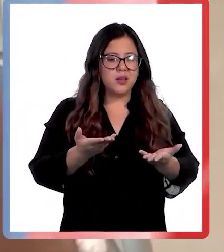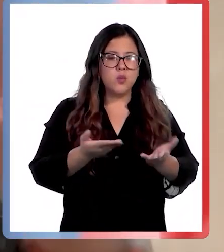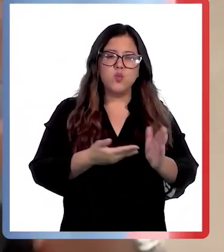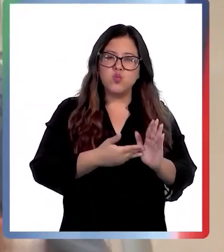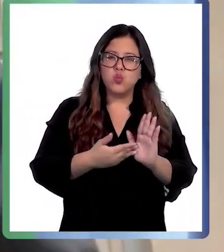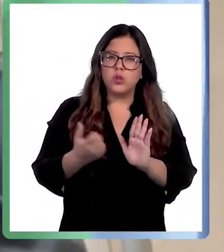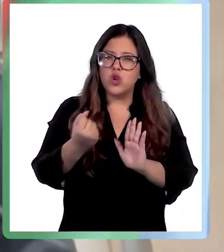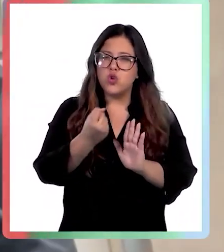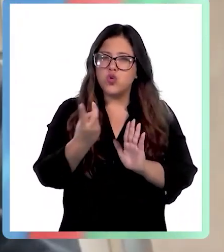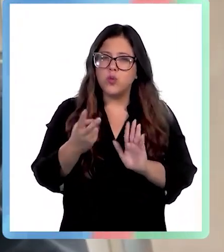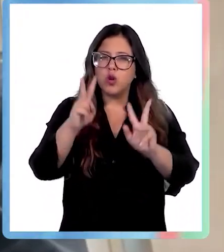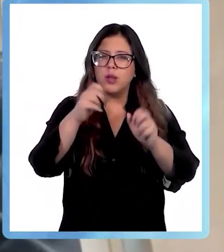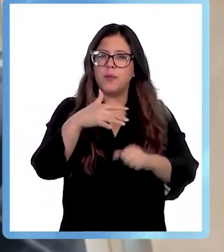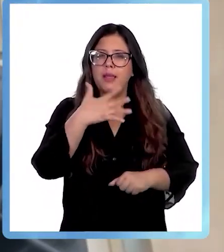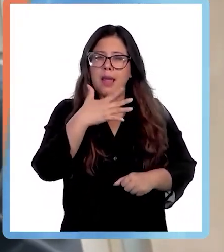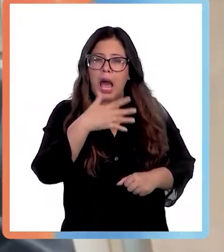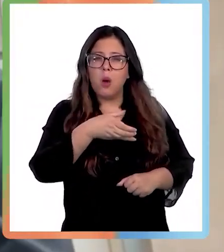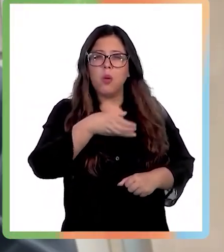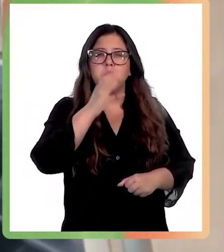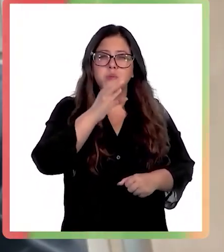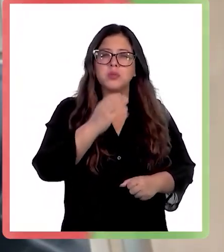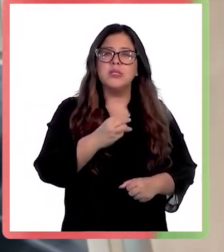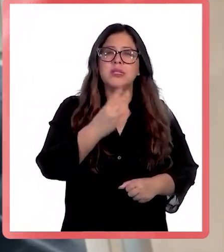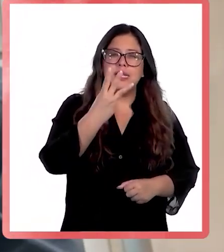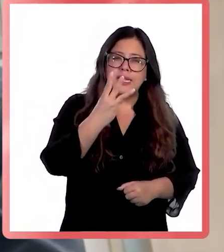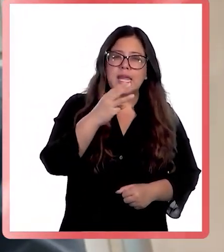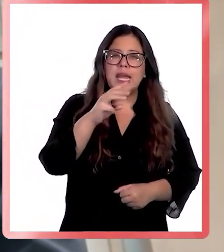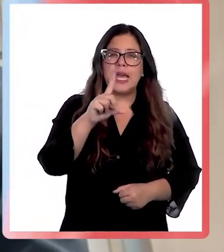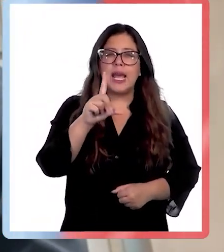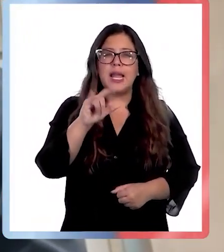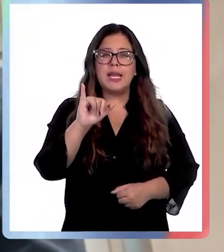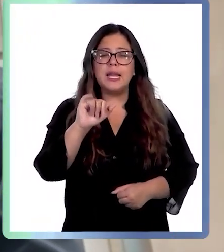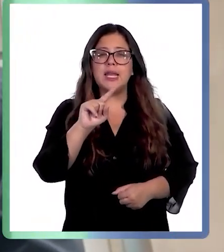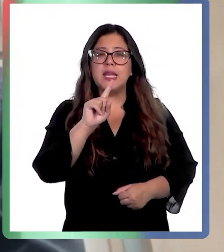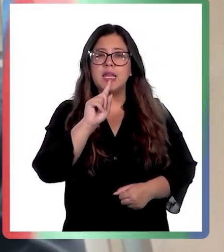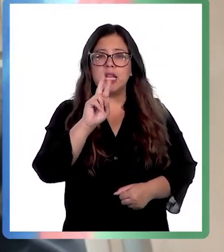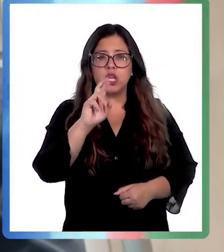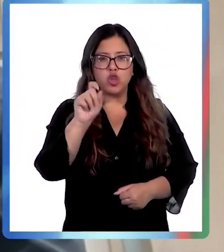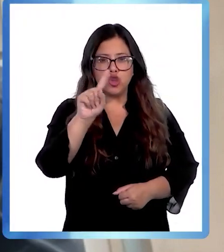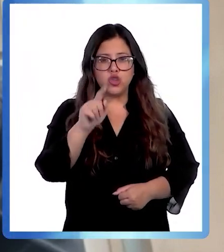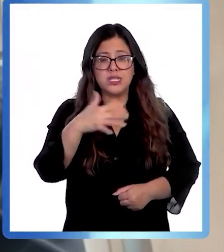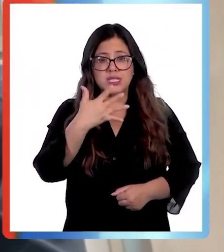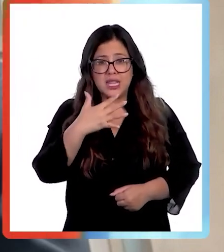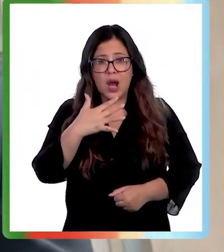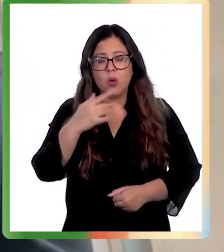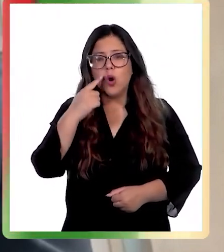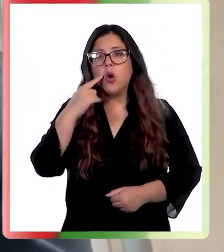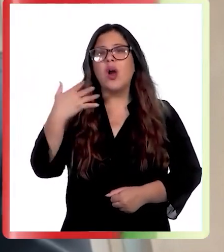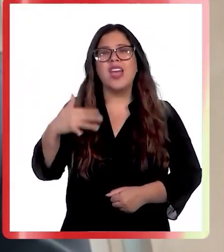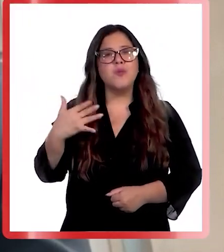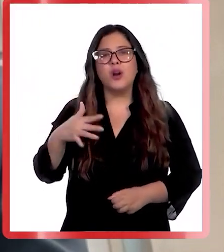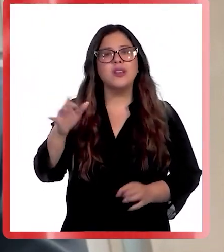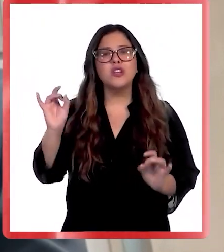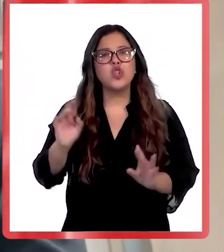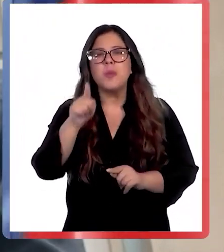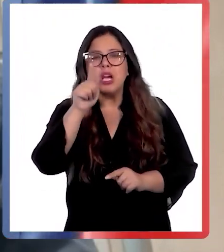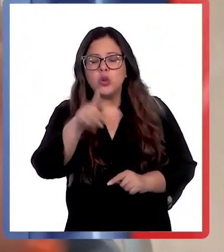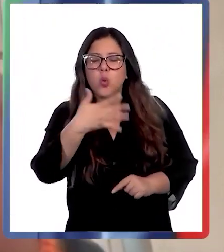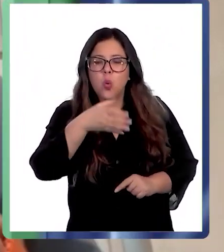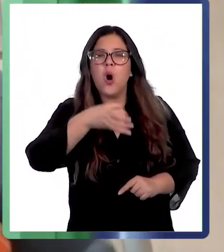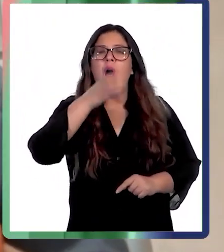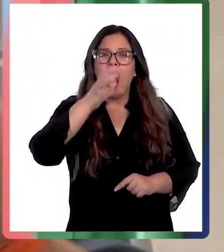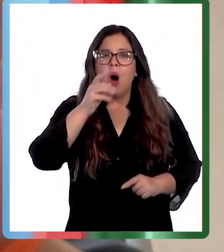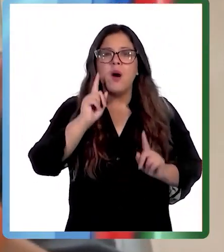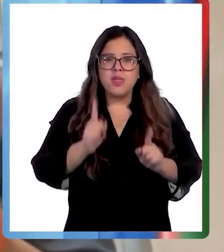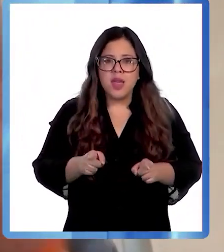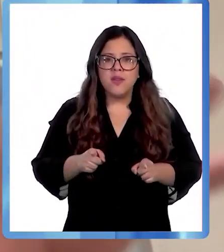porque los 2 litros de agua que tú mencionabas, o 3 litros de agua, yo creo que lo importante es lo que tú dijiste, mantenerte hidratado. Existen dos